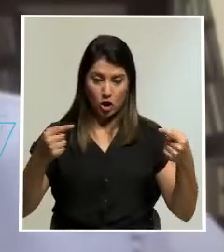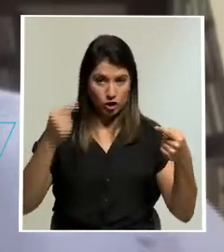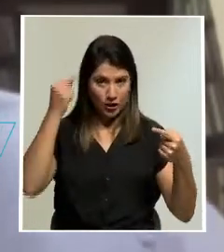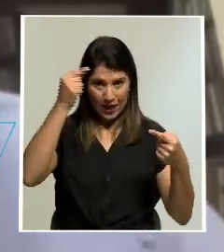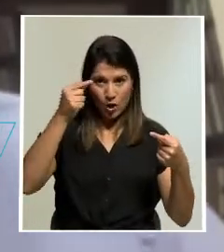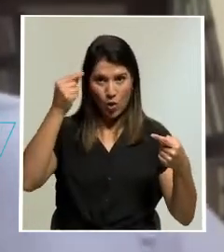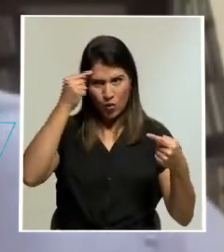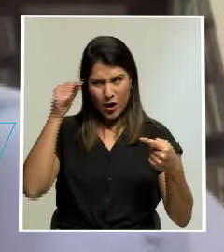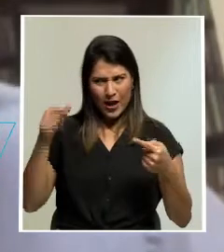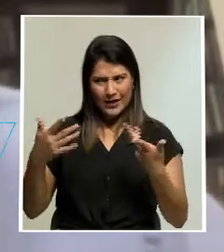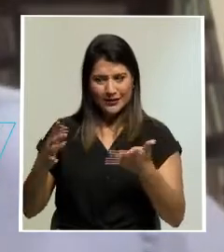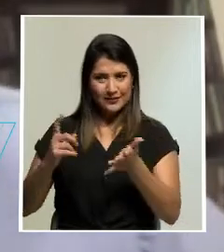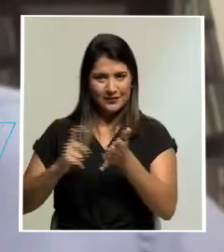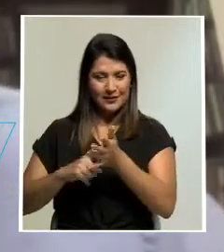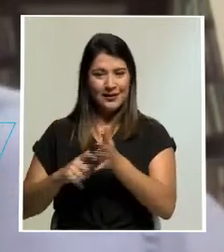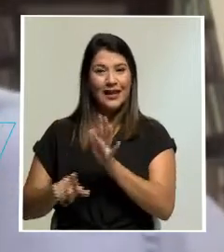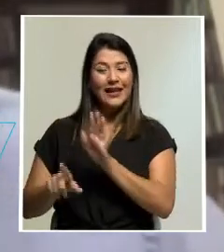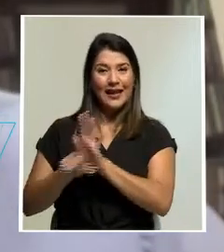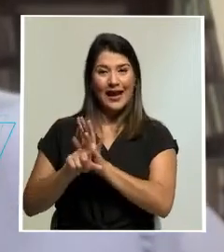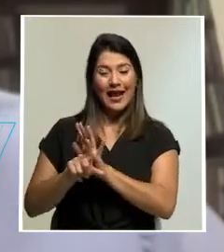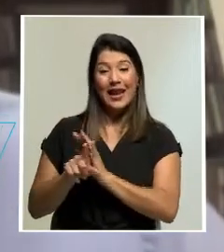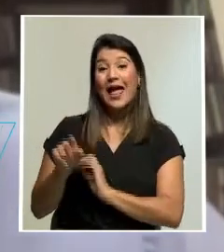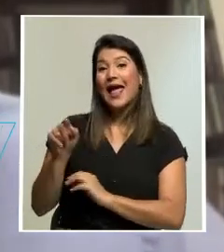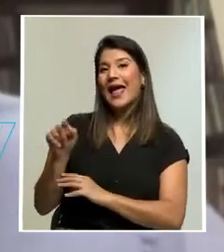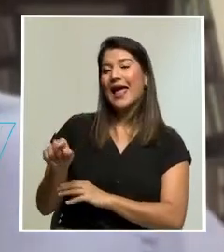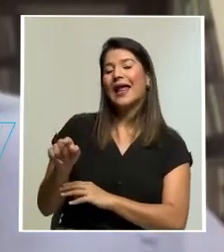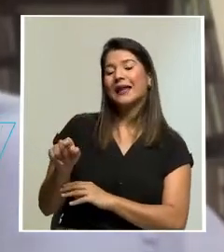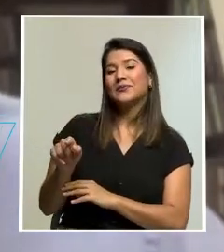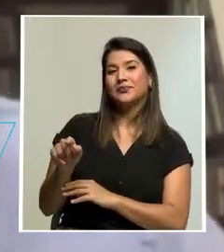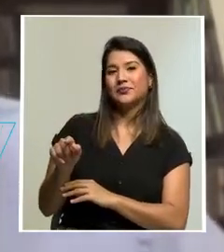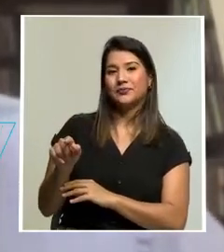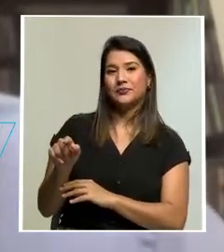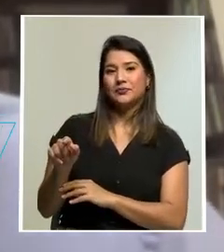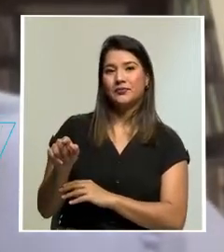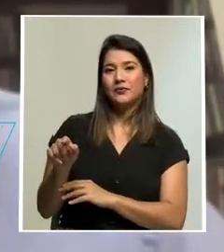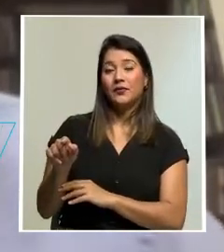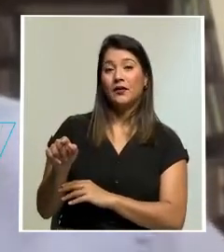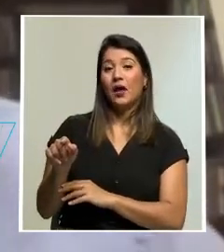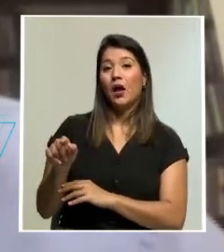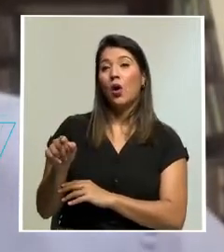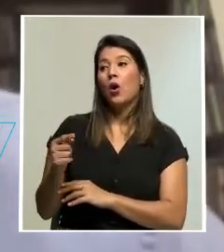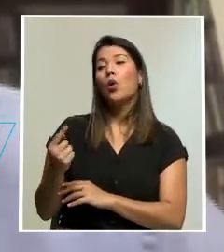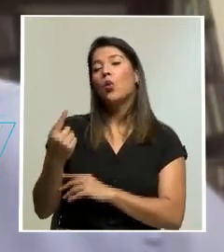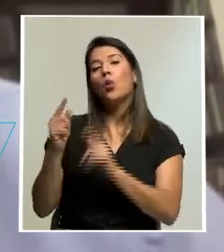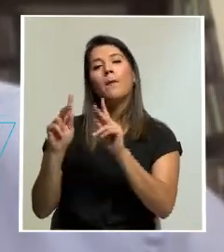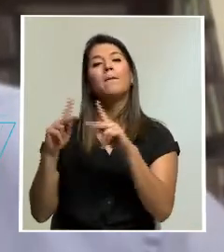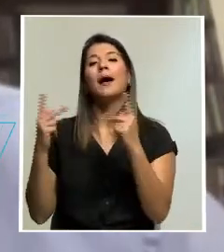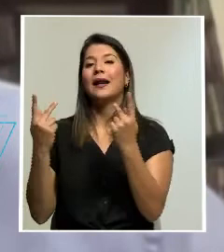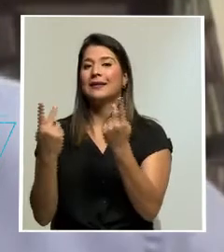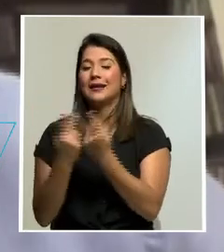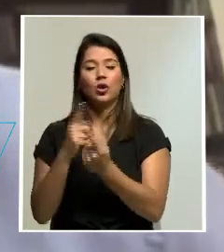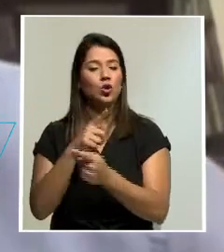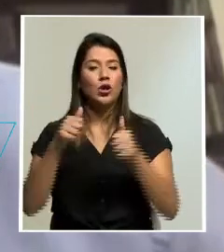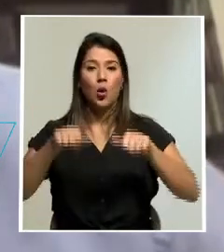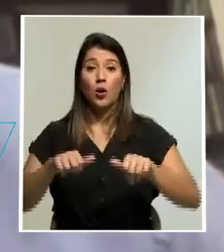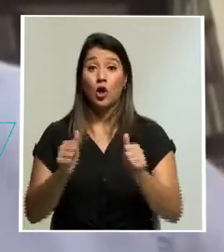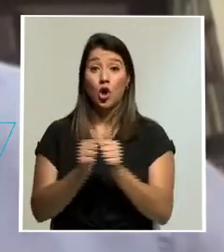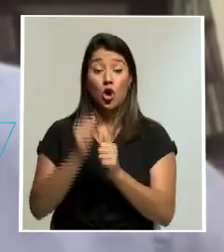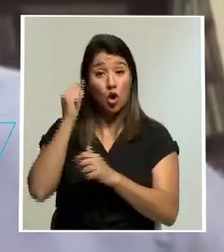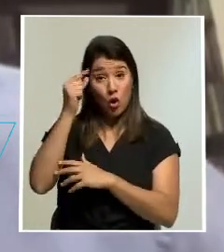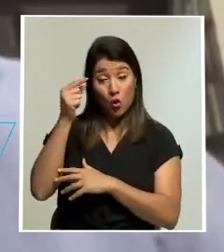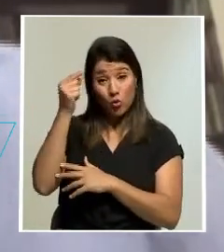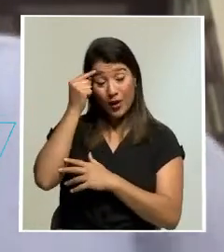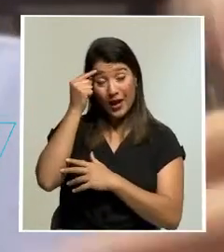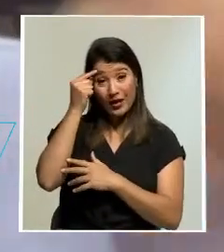en el país, que era, digamos, la casilla de uno de los bloques opositores, que es la Coalición Nacional. De